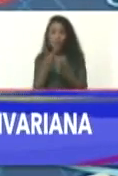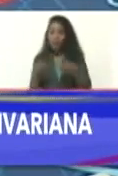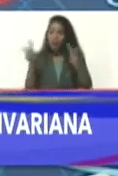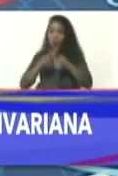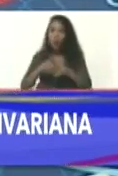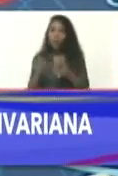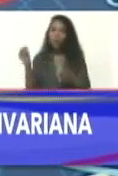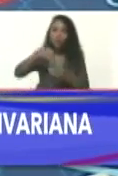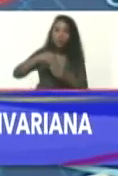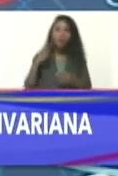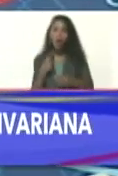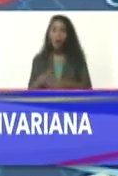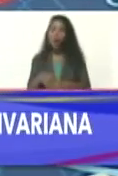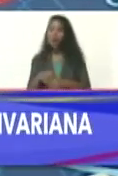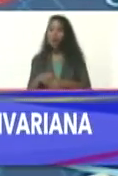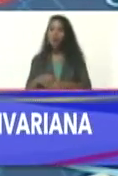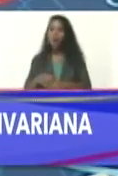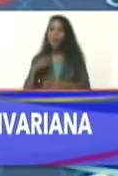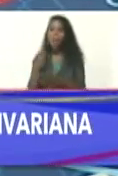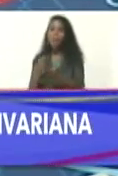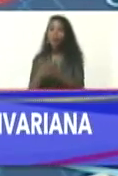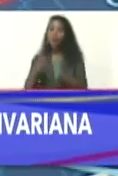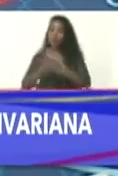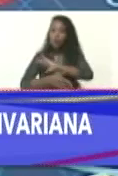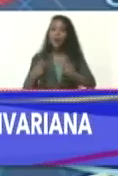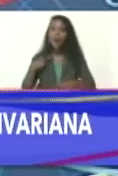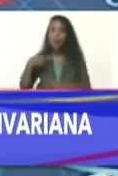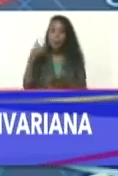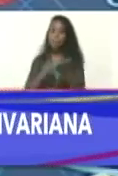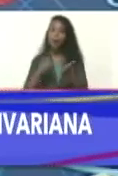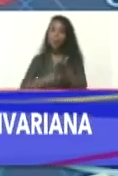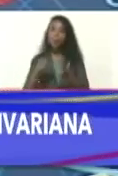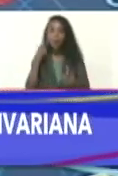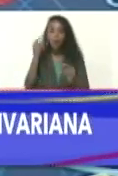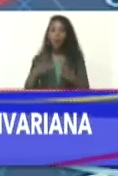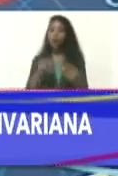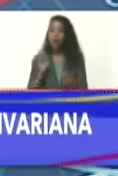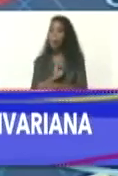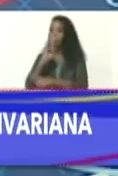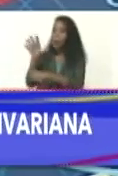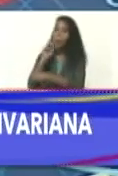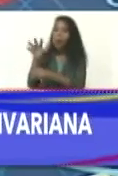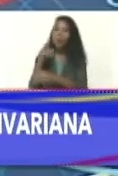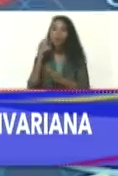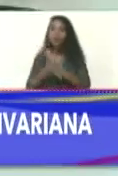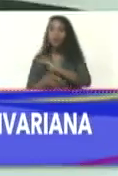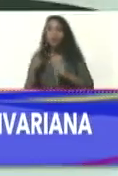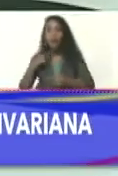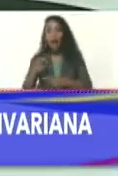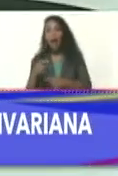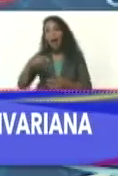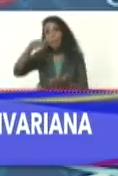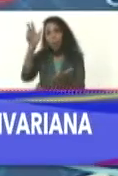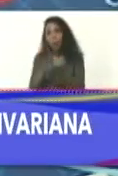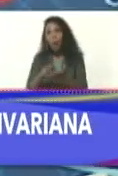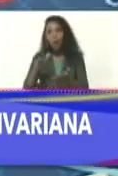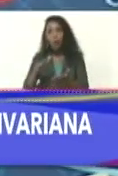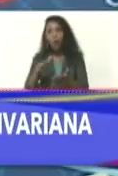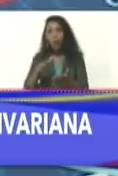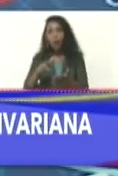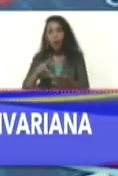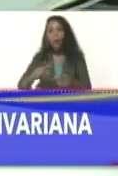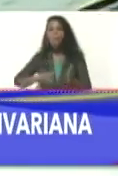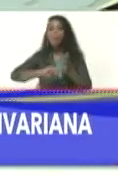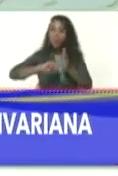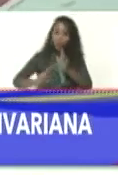los impuestos sobre la renta para todas las importaciones e inversiones de instalación, aprobado,